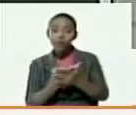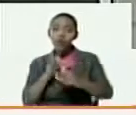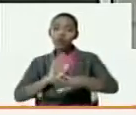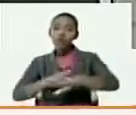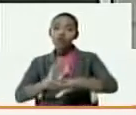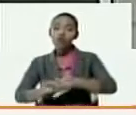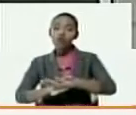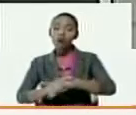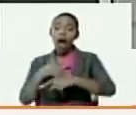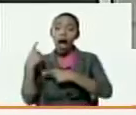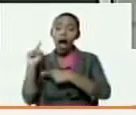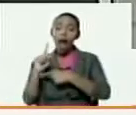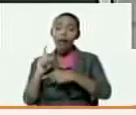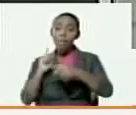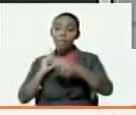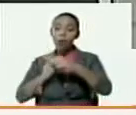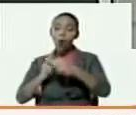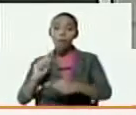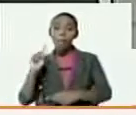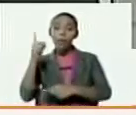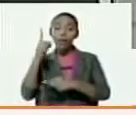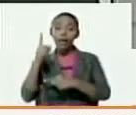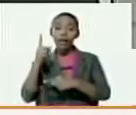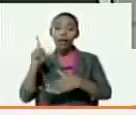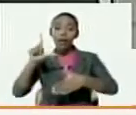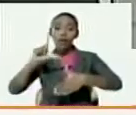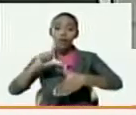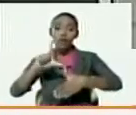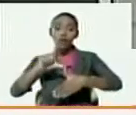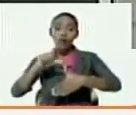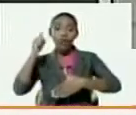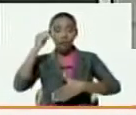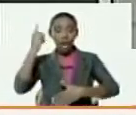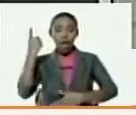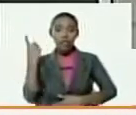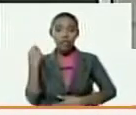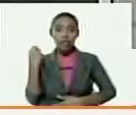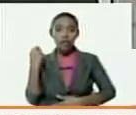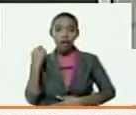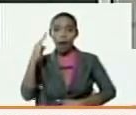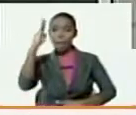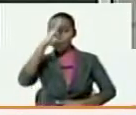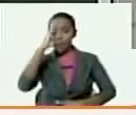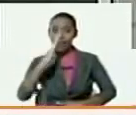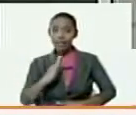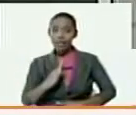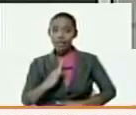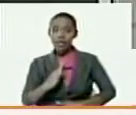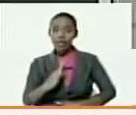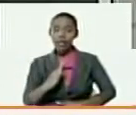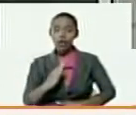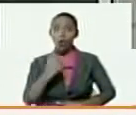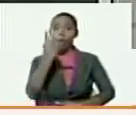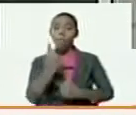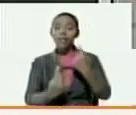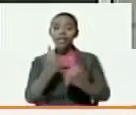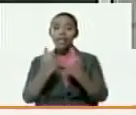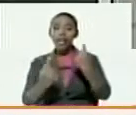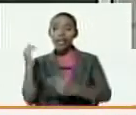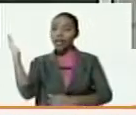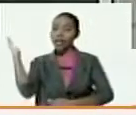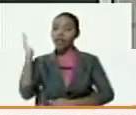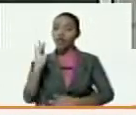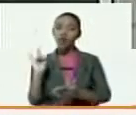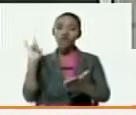efectivamente se confirmó el primer caso en latinoamérica en el día de ayer en brasil- paciente procedente de italia